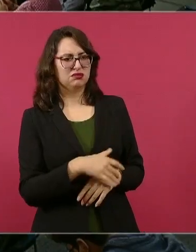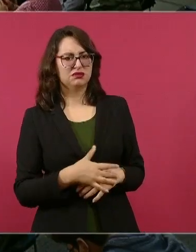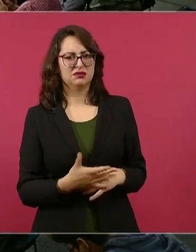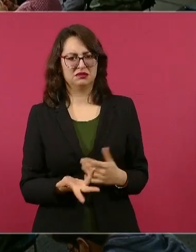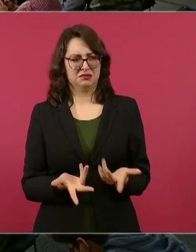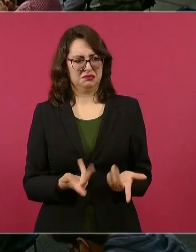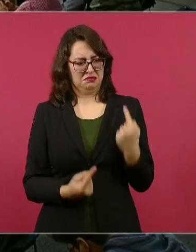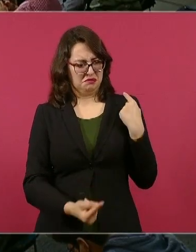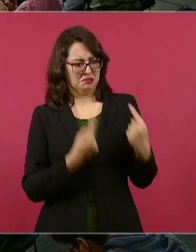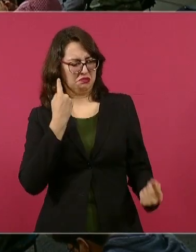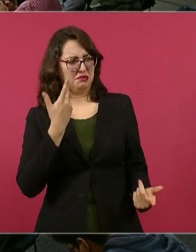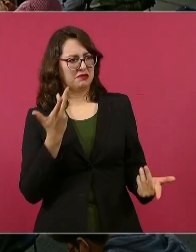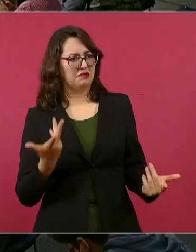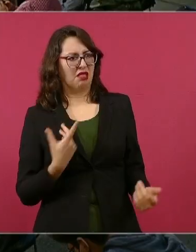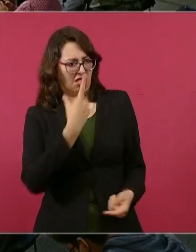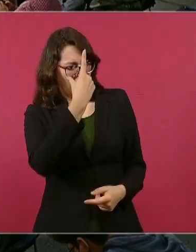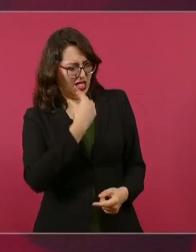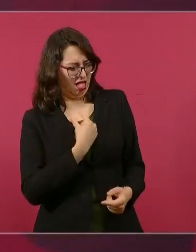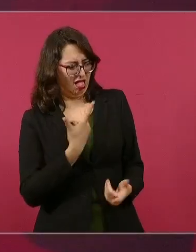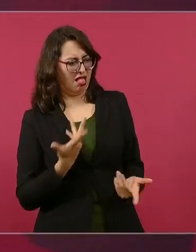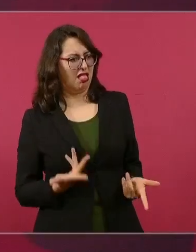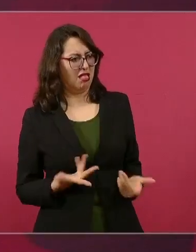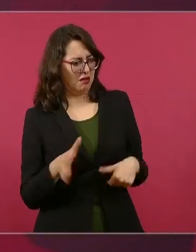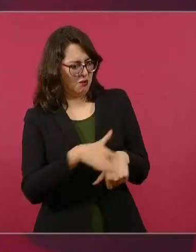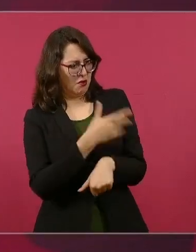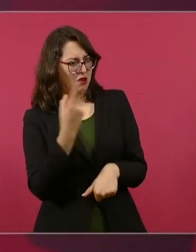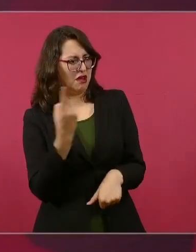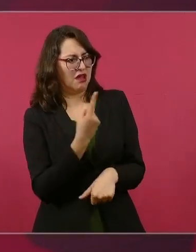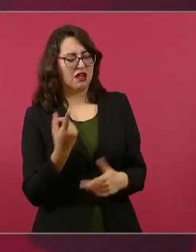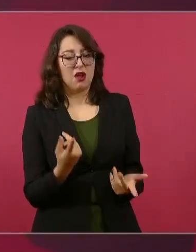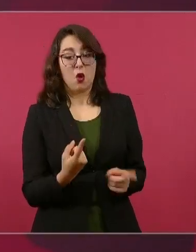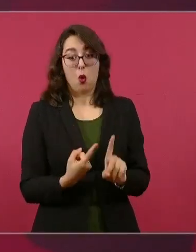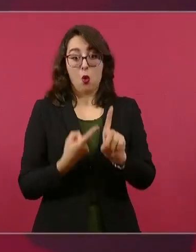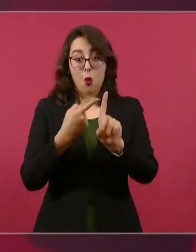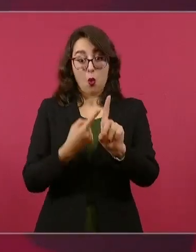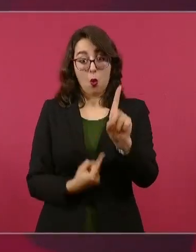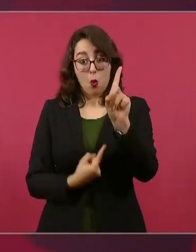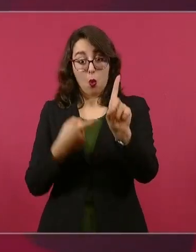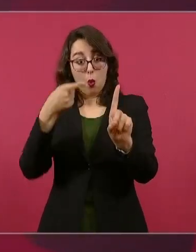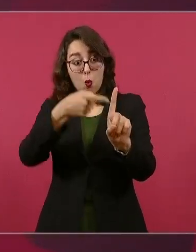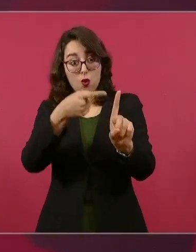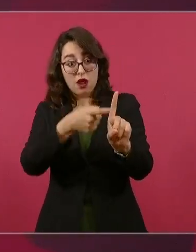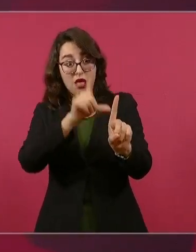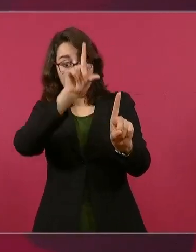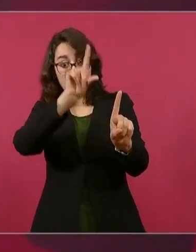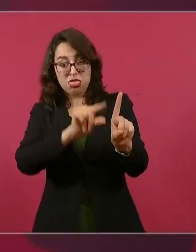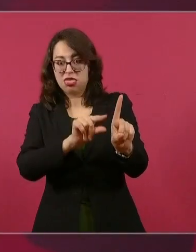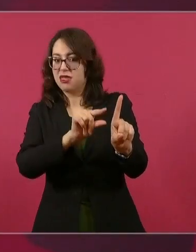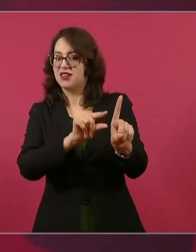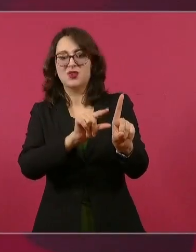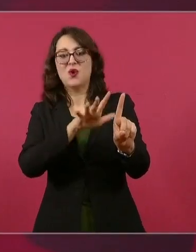se ofende a millones de mexicanos. Esto